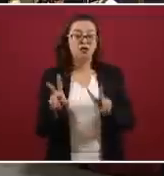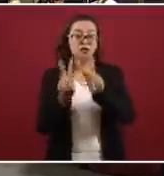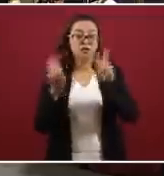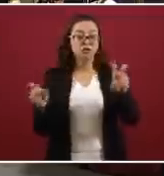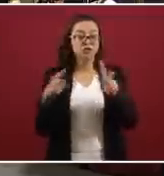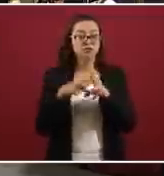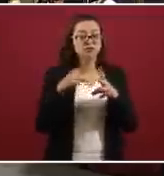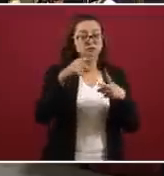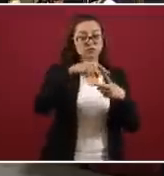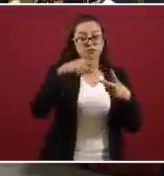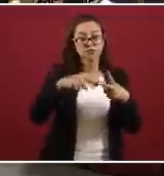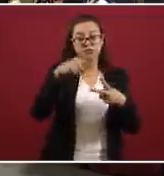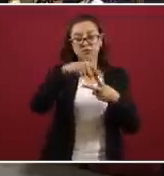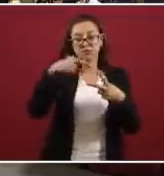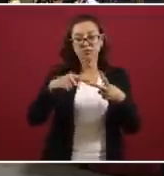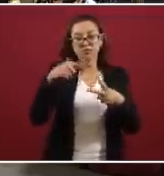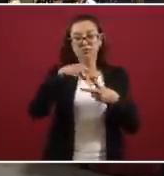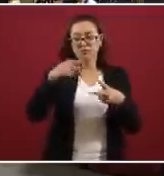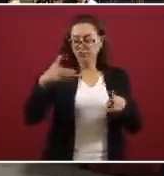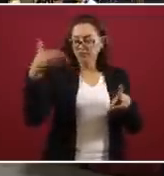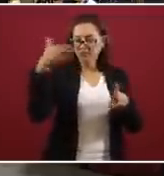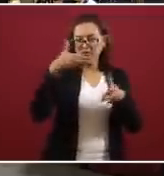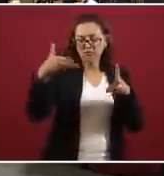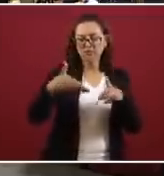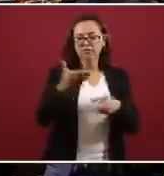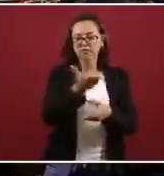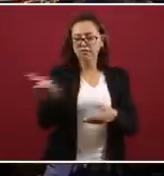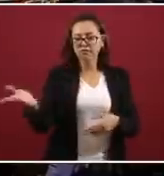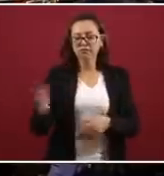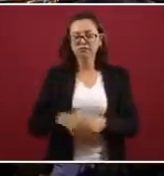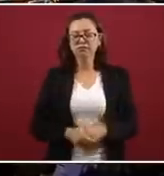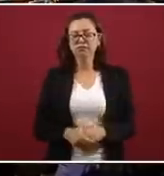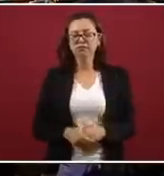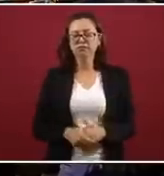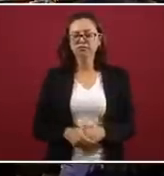empezamos. Sobre el tema, sobre los temas.